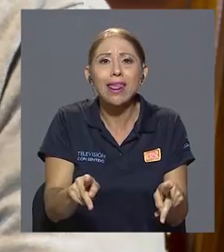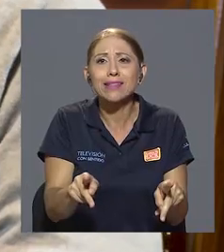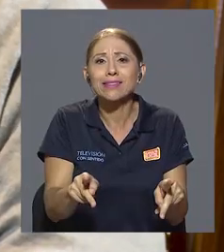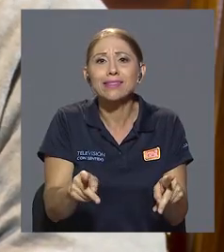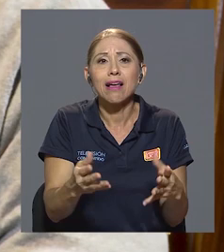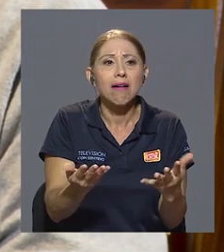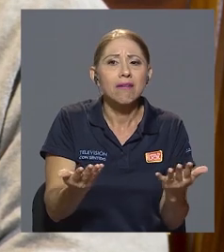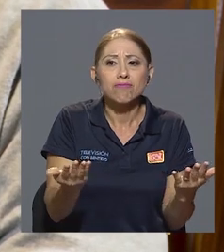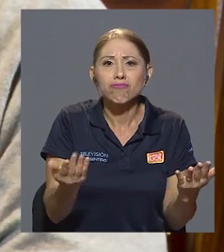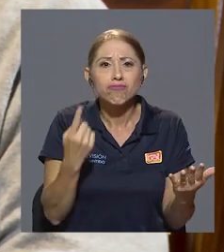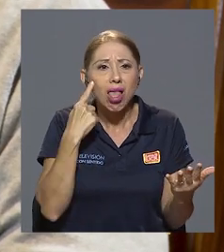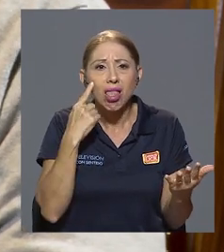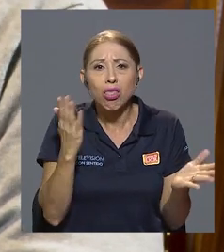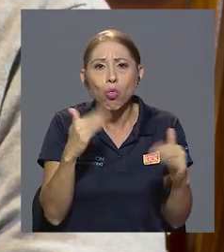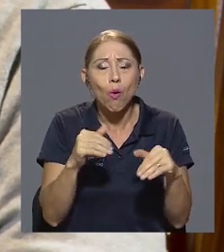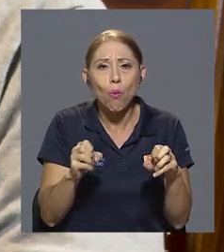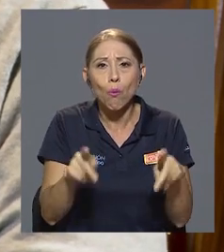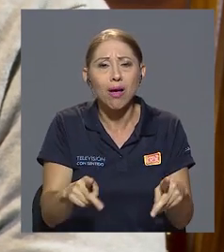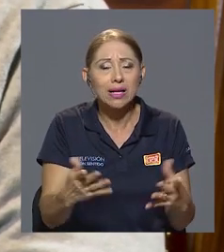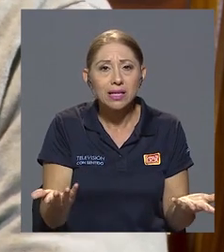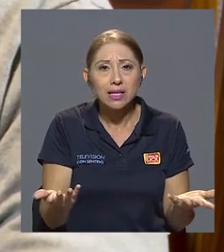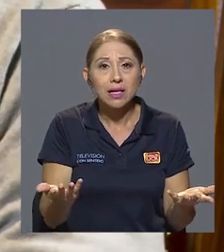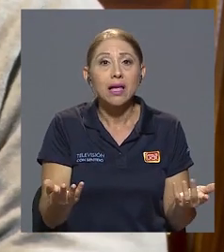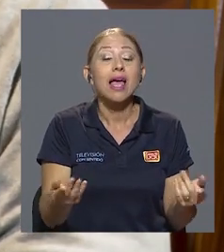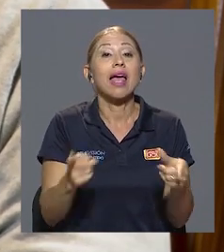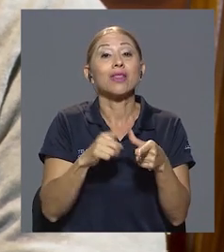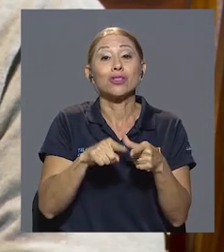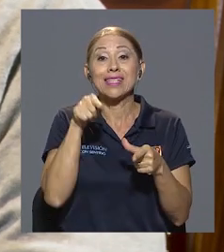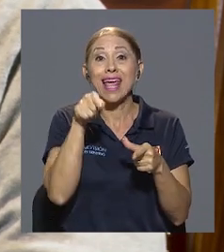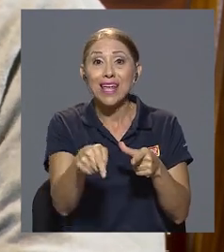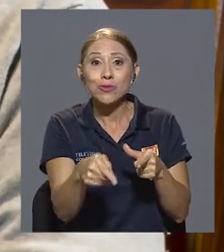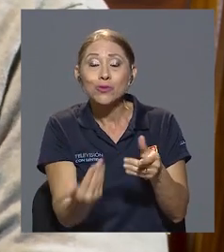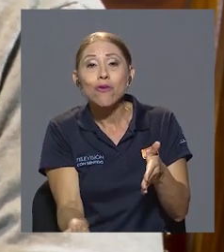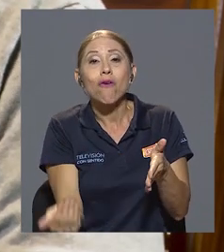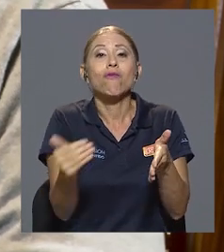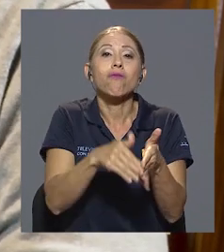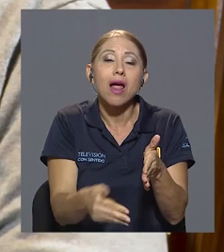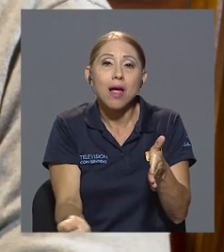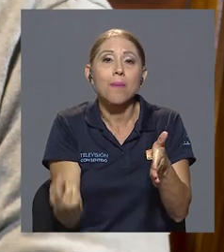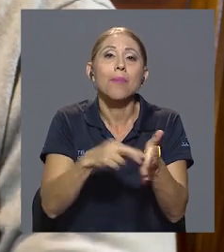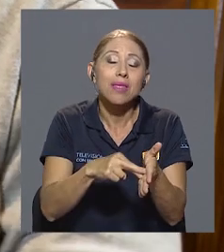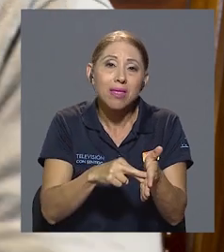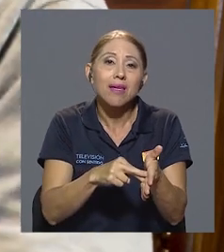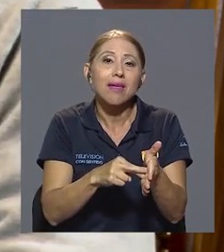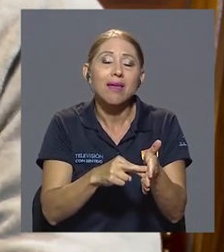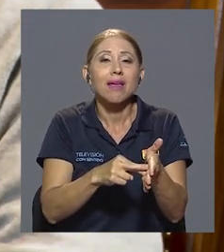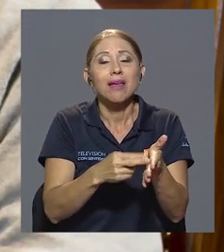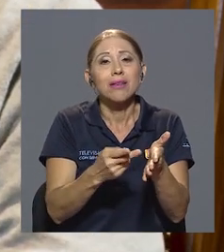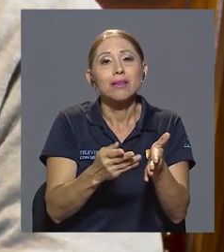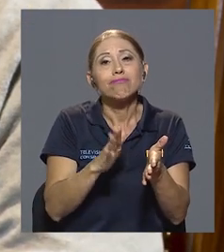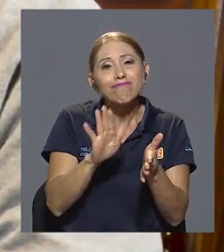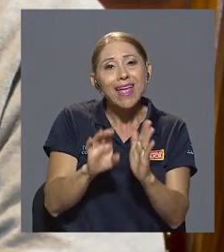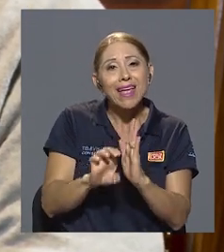un escenario muy lejano y claro la reproducción de patrones de violencia está está a la